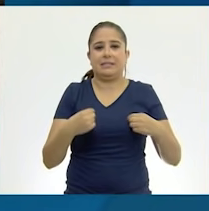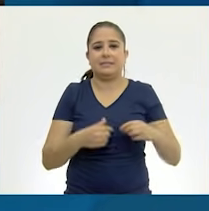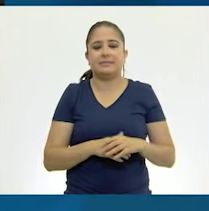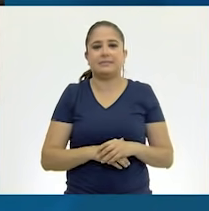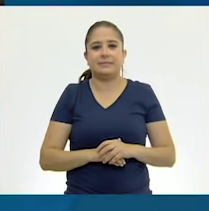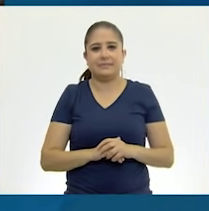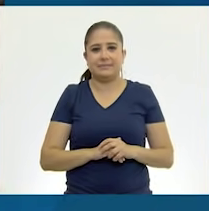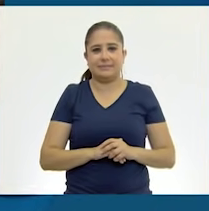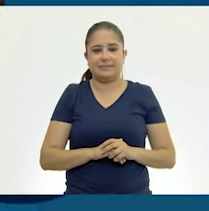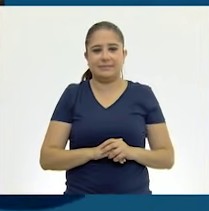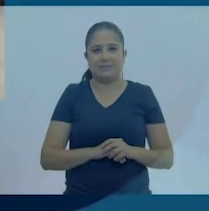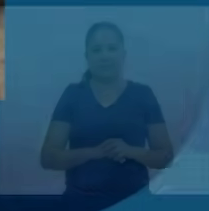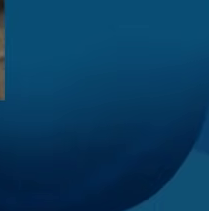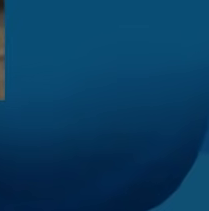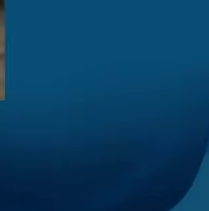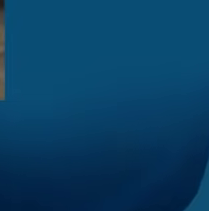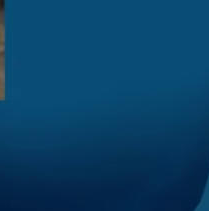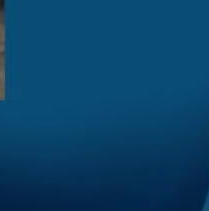Sí, ya están llenando.